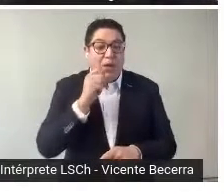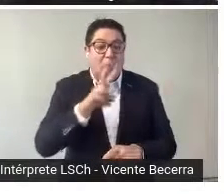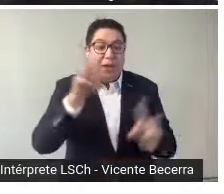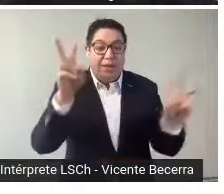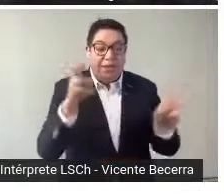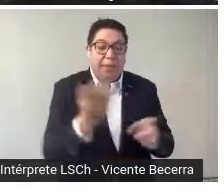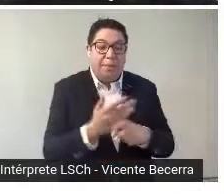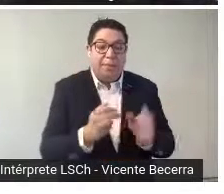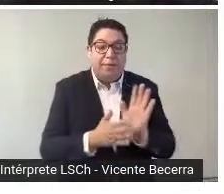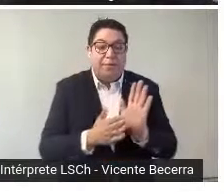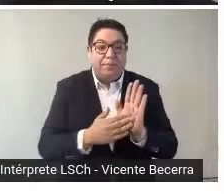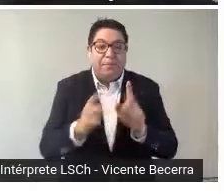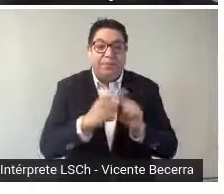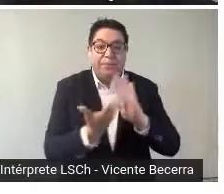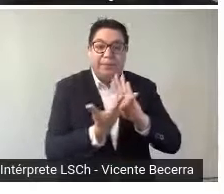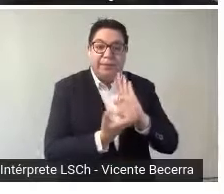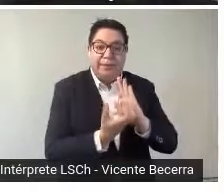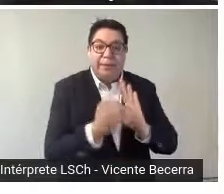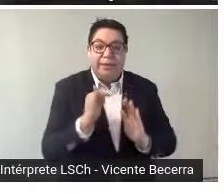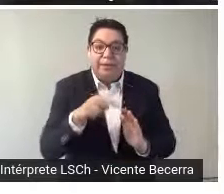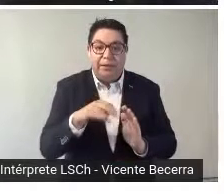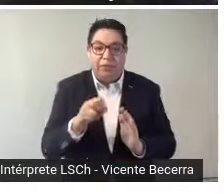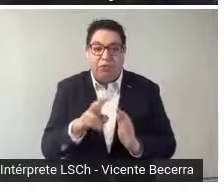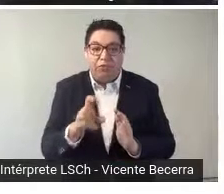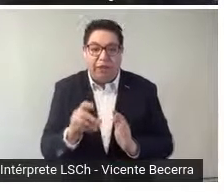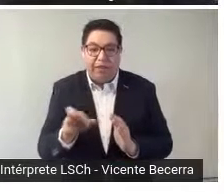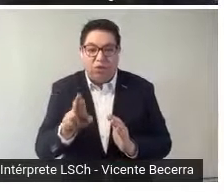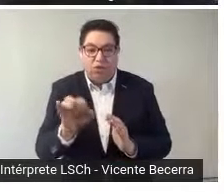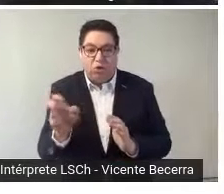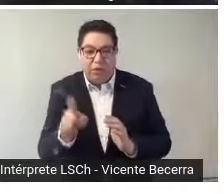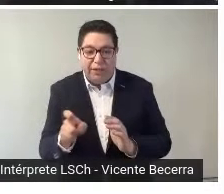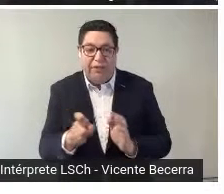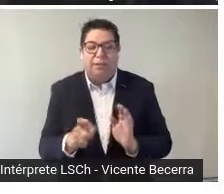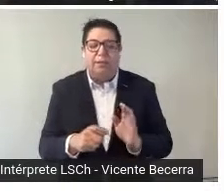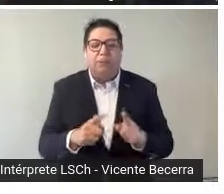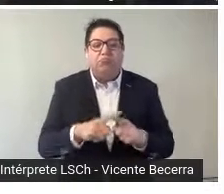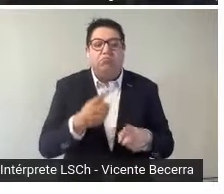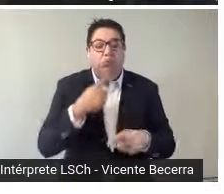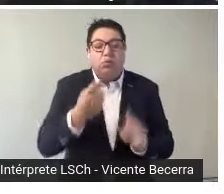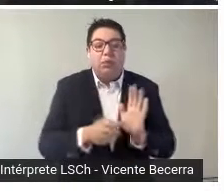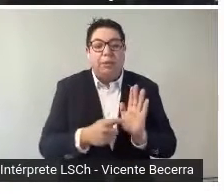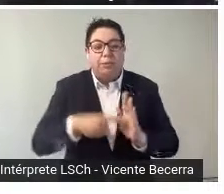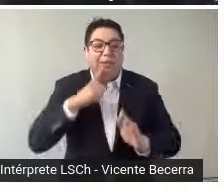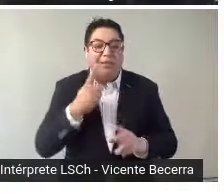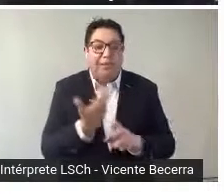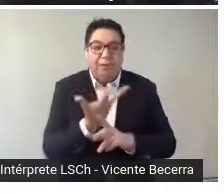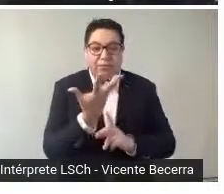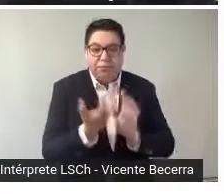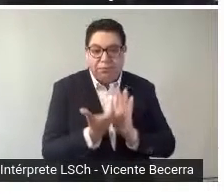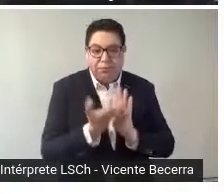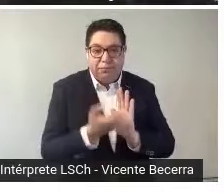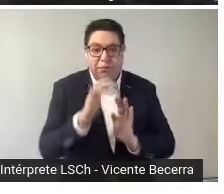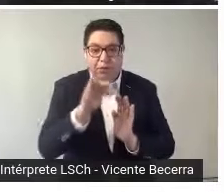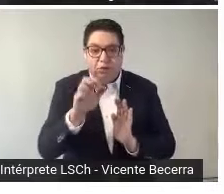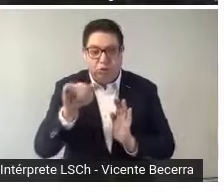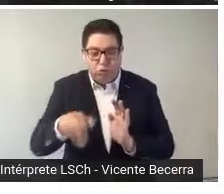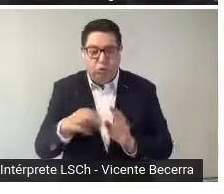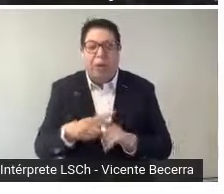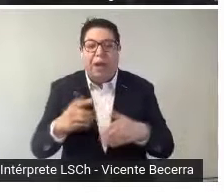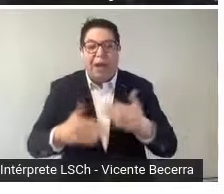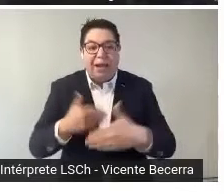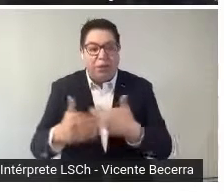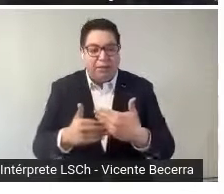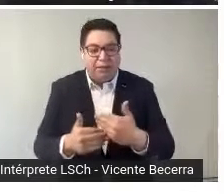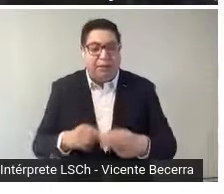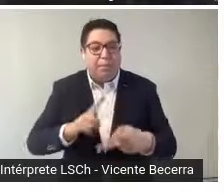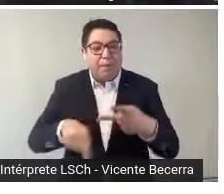de innovadorespublicos.cl y Zoom. Entonces, es súper importante que puedan tener el navegador y la aplicación de Zoom actualizados.